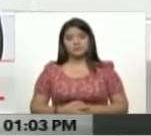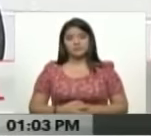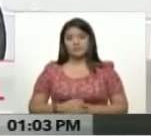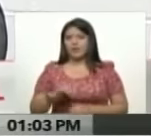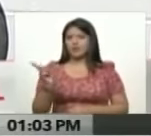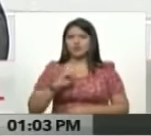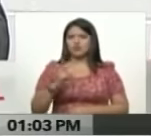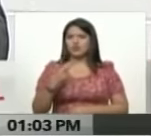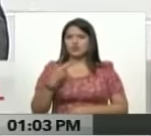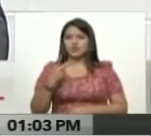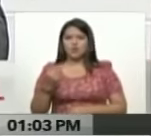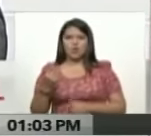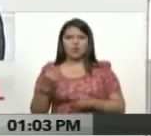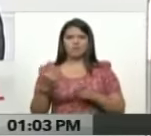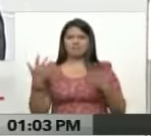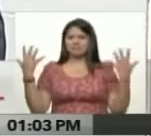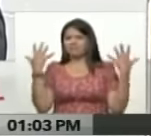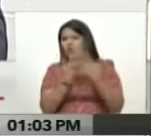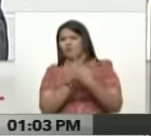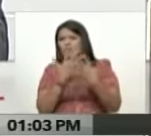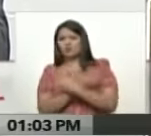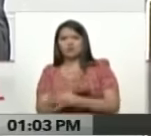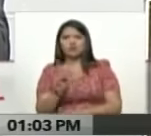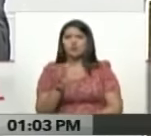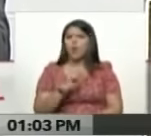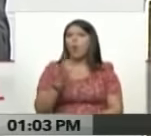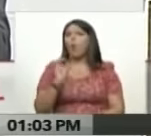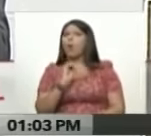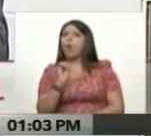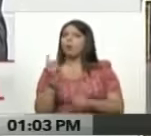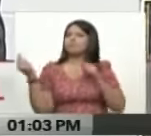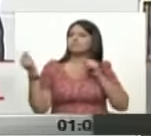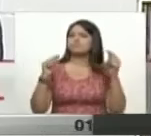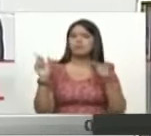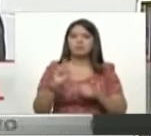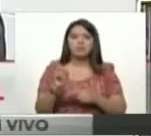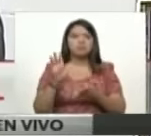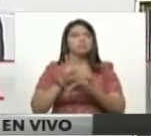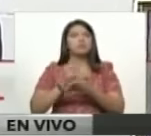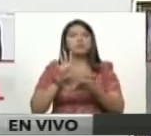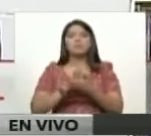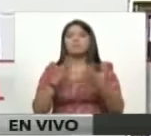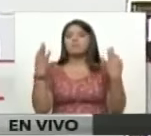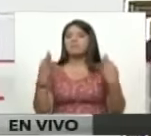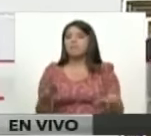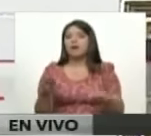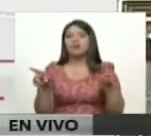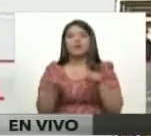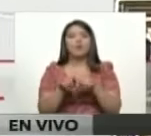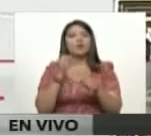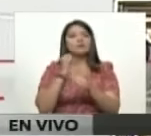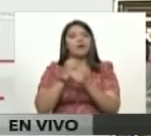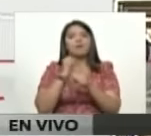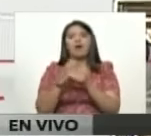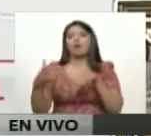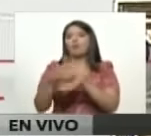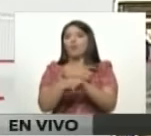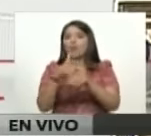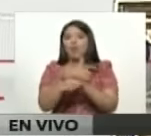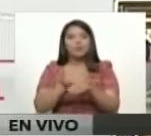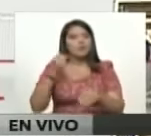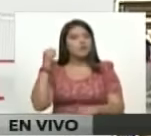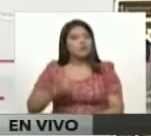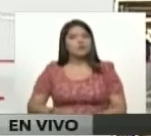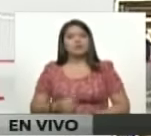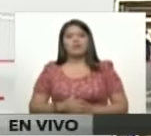caer así en confusión y tampoco en tentación. Actuar como si fuese gobierno. La intensidad de